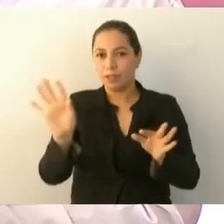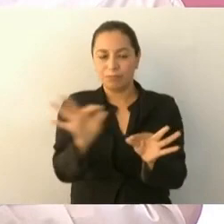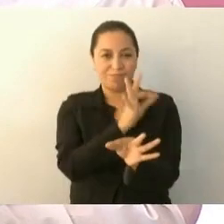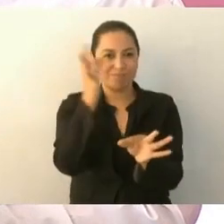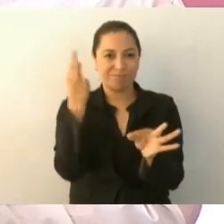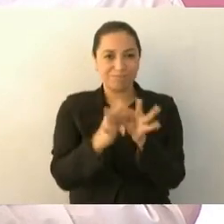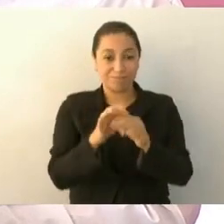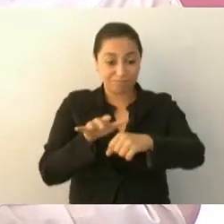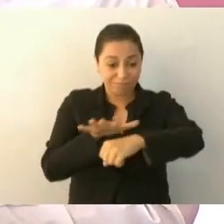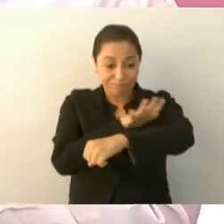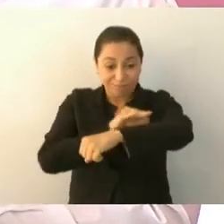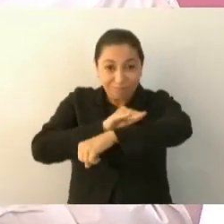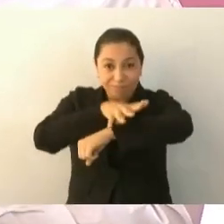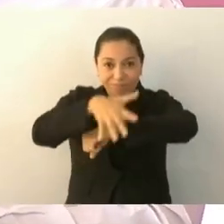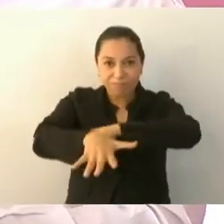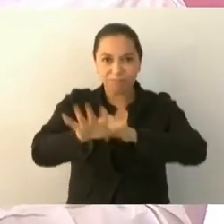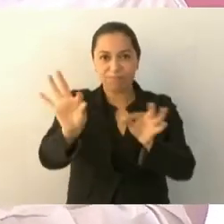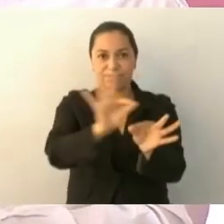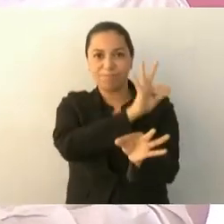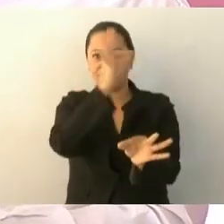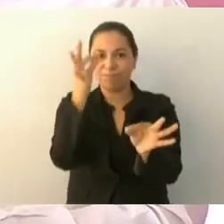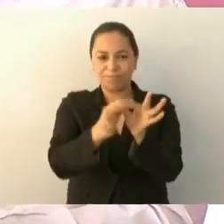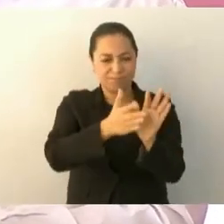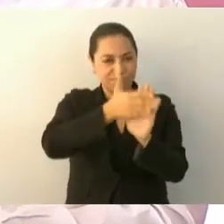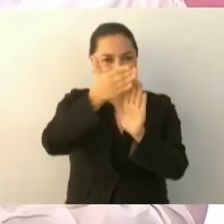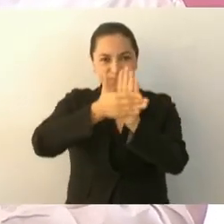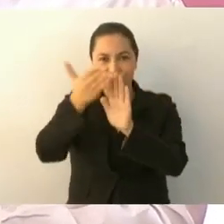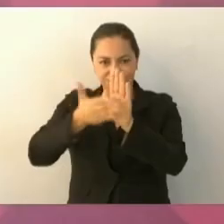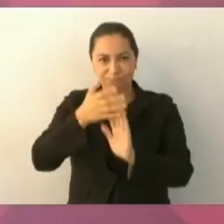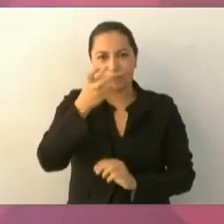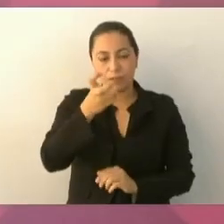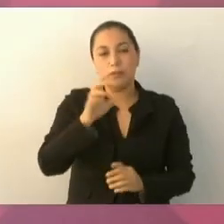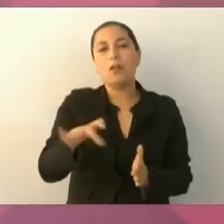obra. Falta concluir